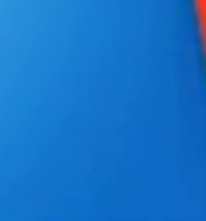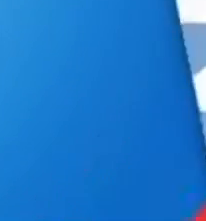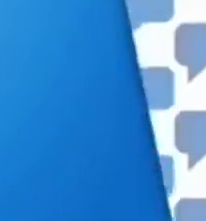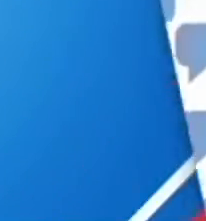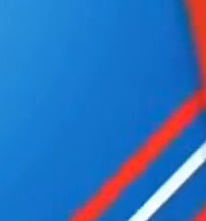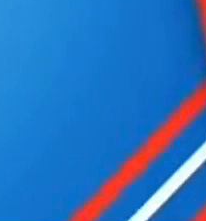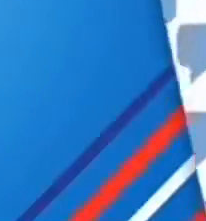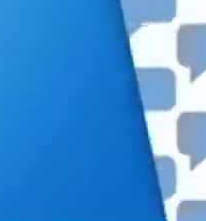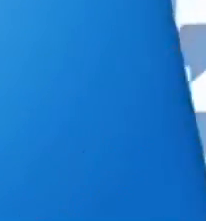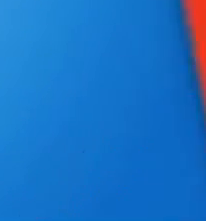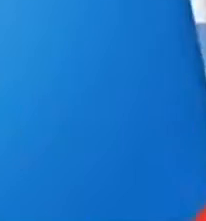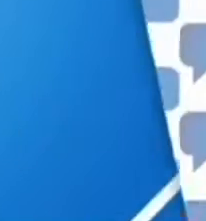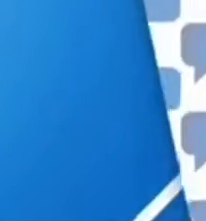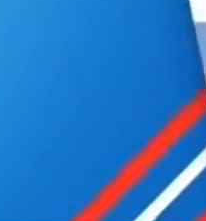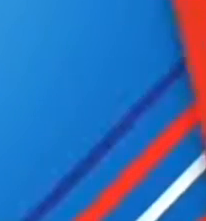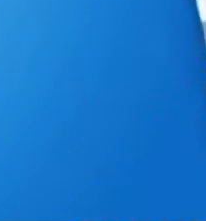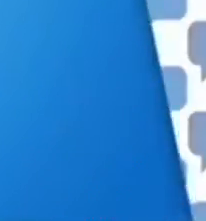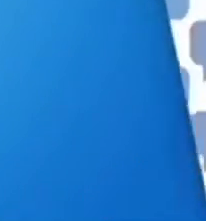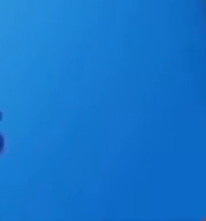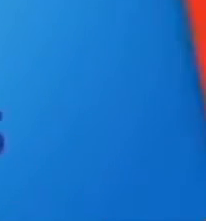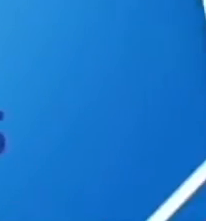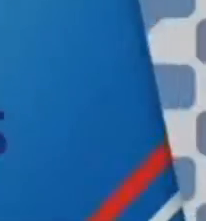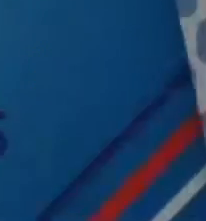dv bien